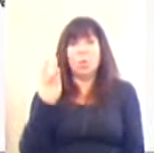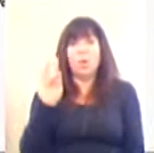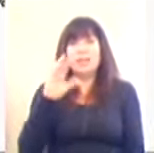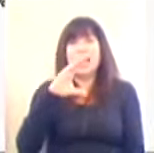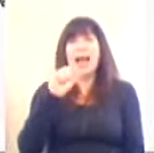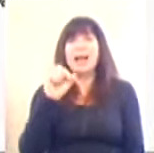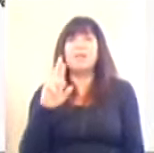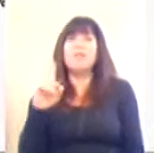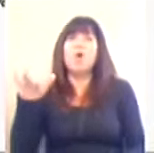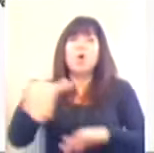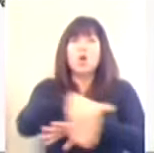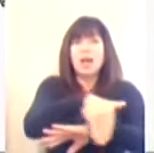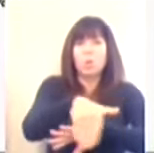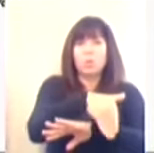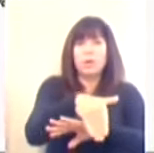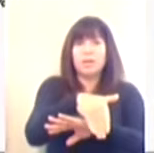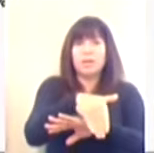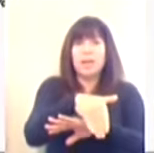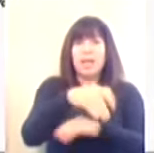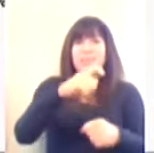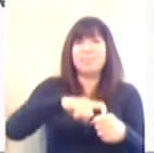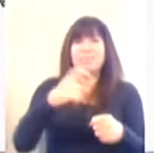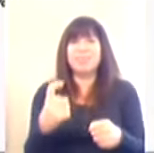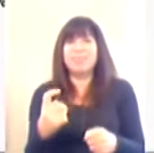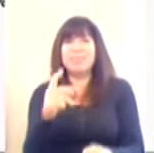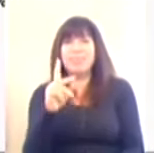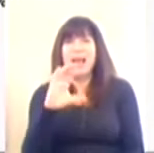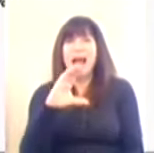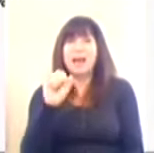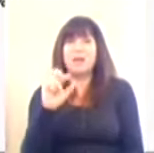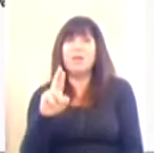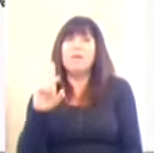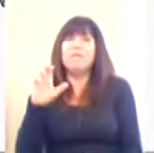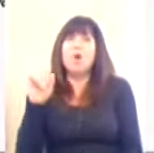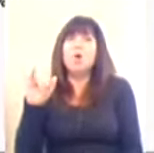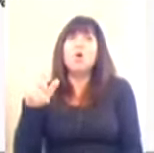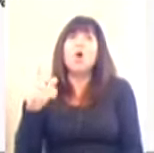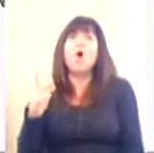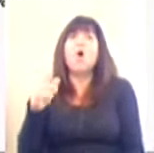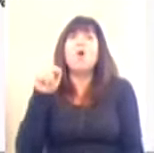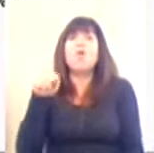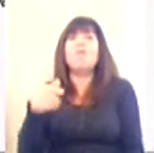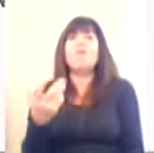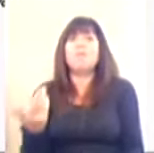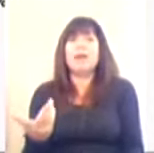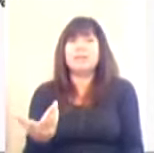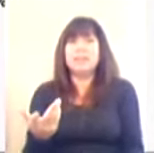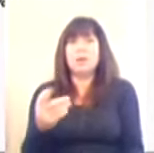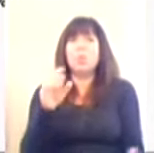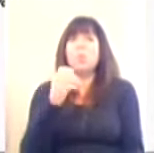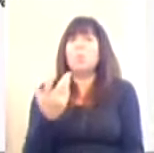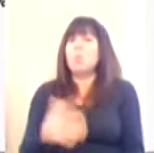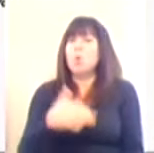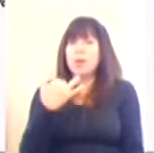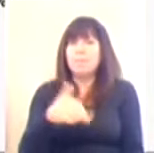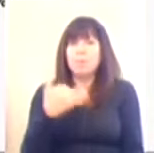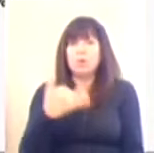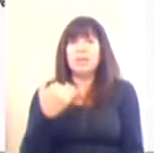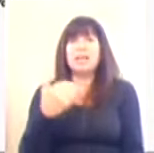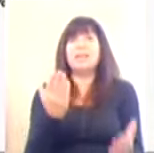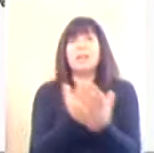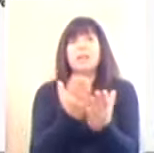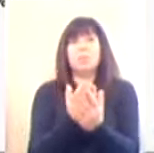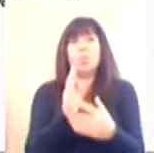neutralidad, la descarbonización de la matriz eléctrica va a ser, ¿no es cierto?, un elemento gatillante, y el estudio muestra